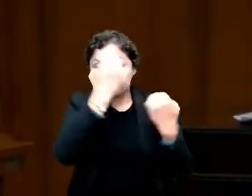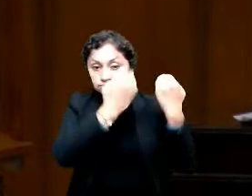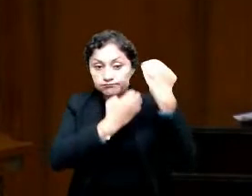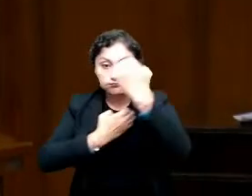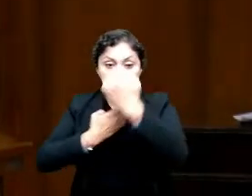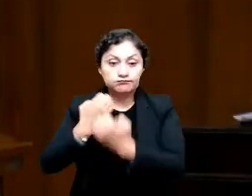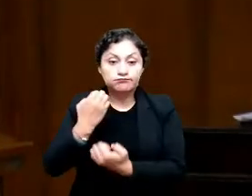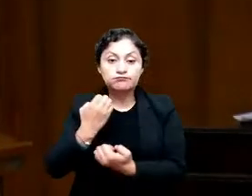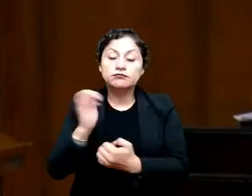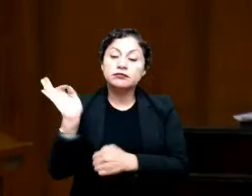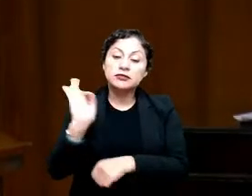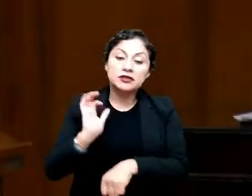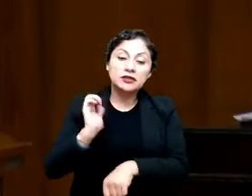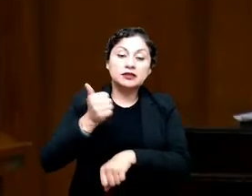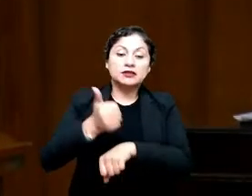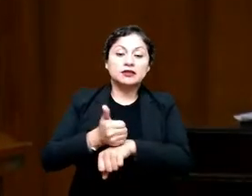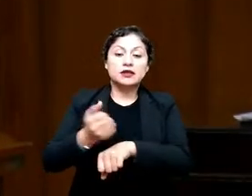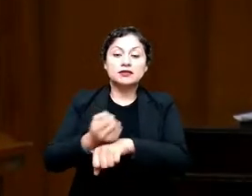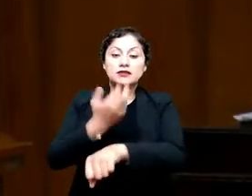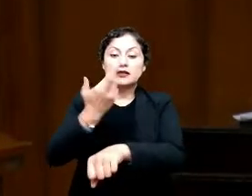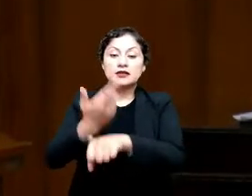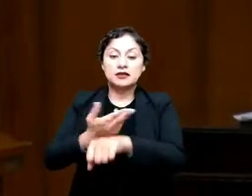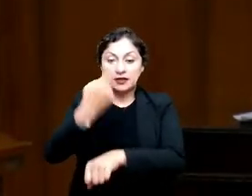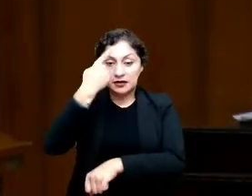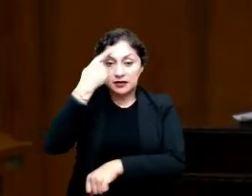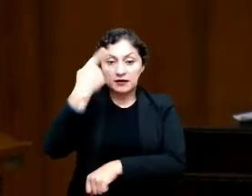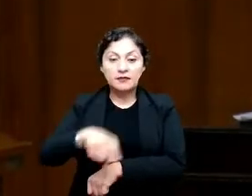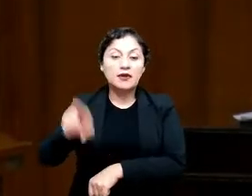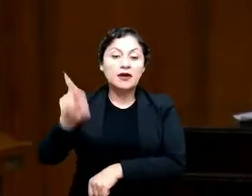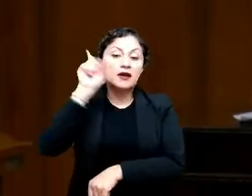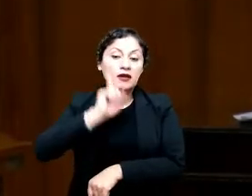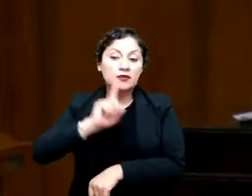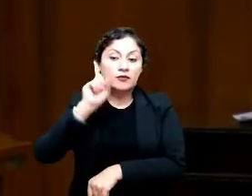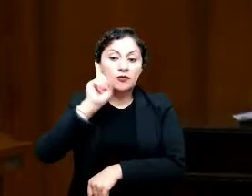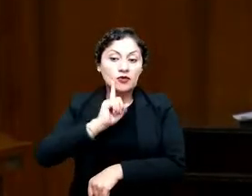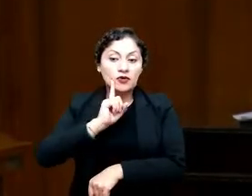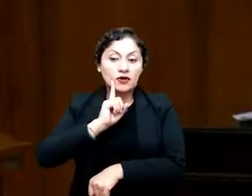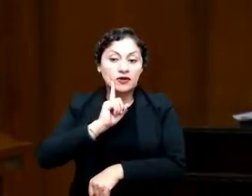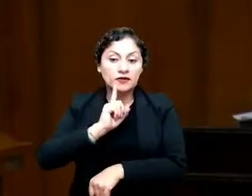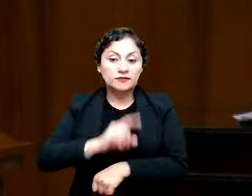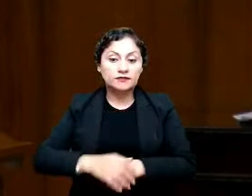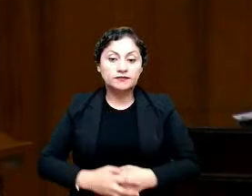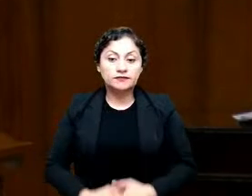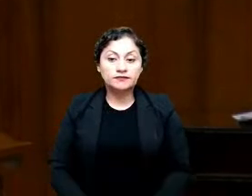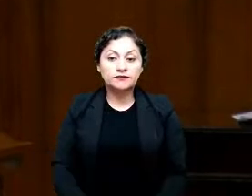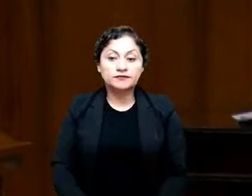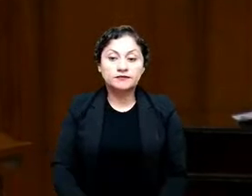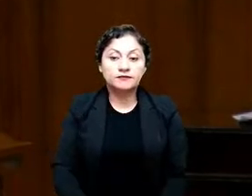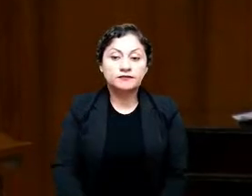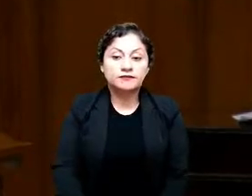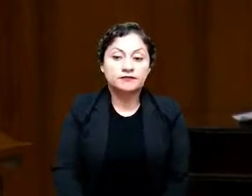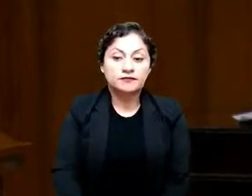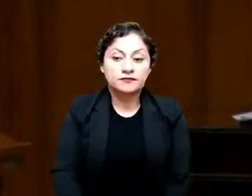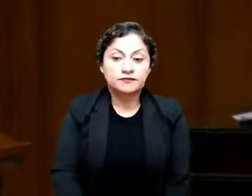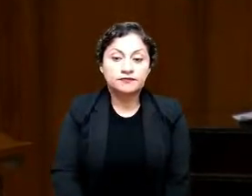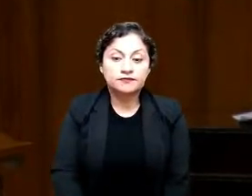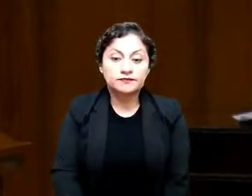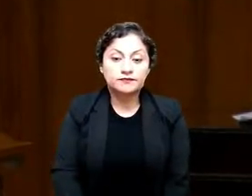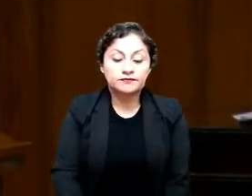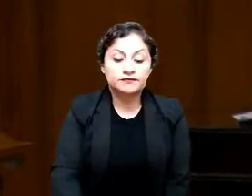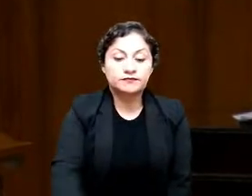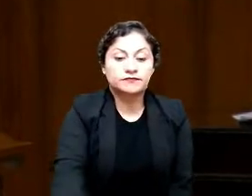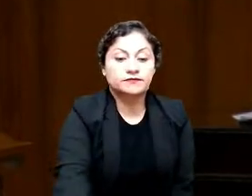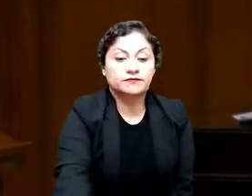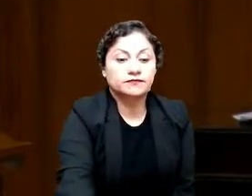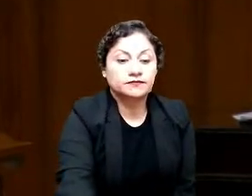la creación de una Secretaría de la Mujer, y se constituyó la Secretaría de la Mujer en el Estado de México con el fin de